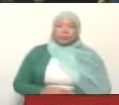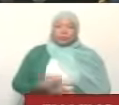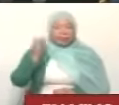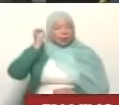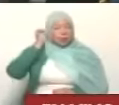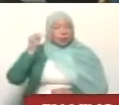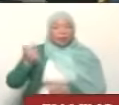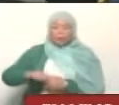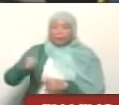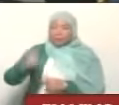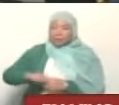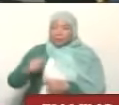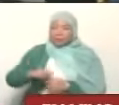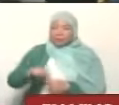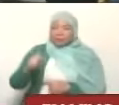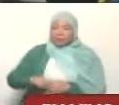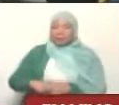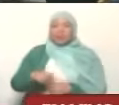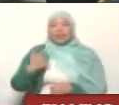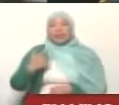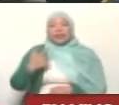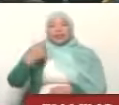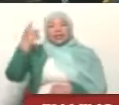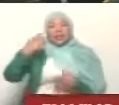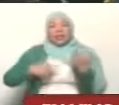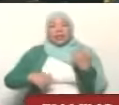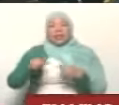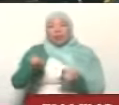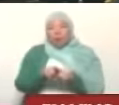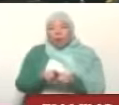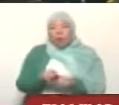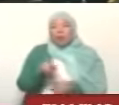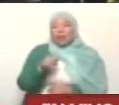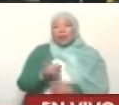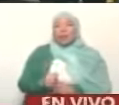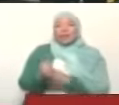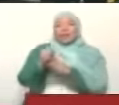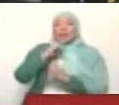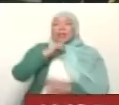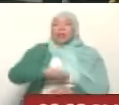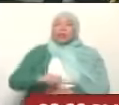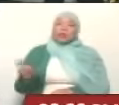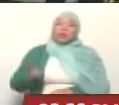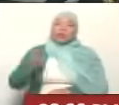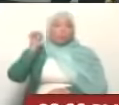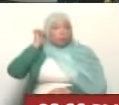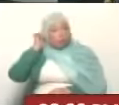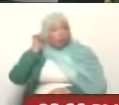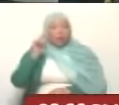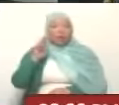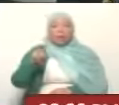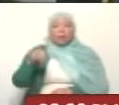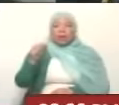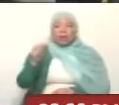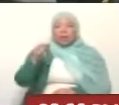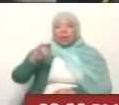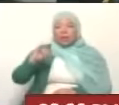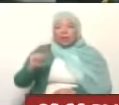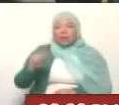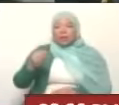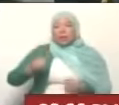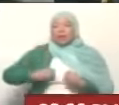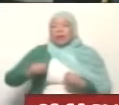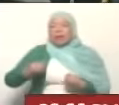de Maracaibo, herederas de Ana María Campo, pronto nos damos un abrazo por allá. ¡Que viva la